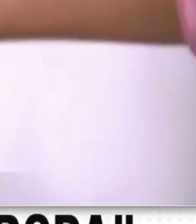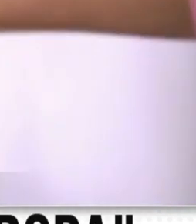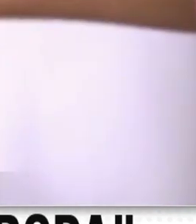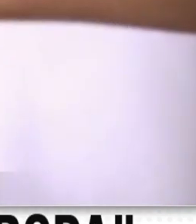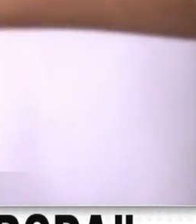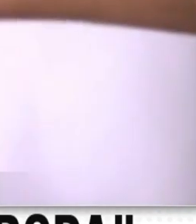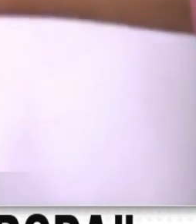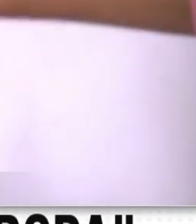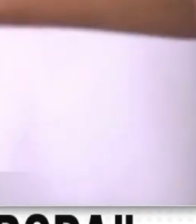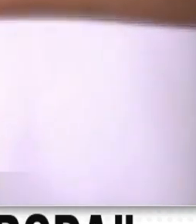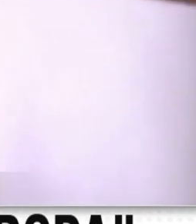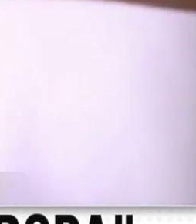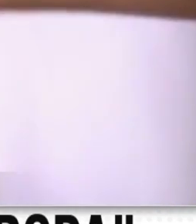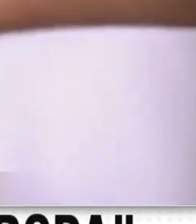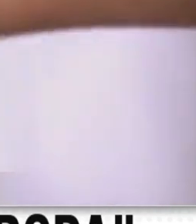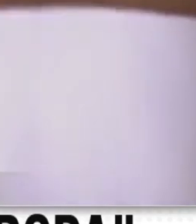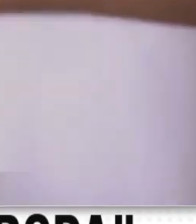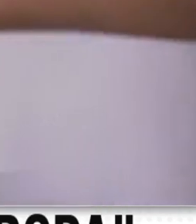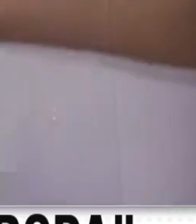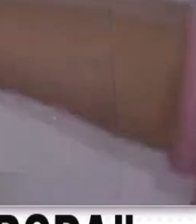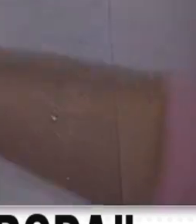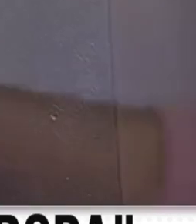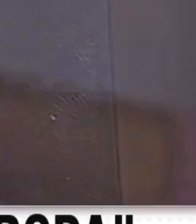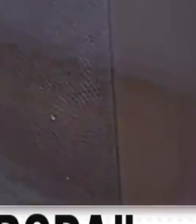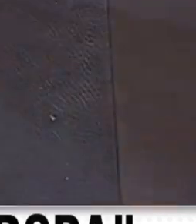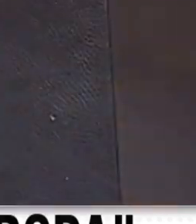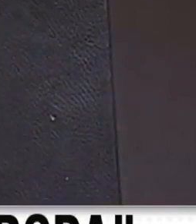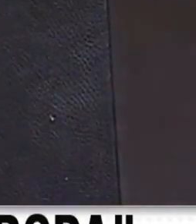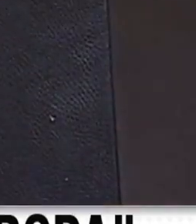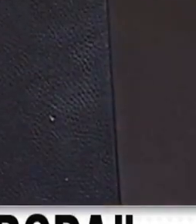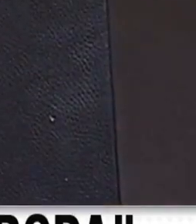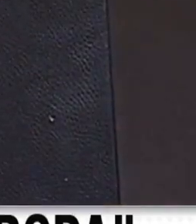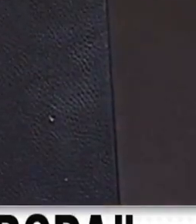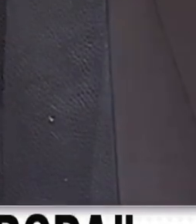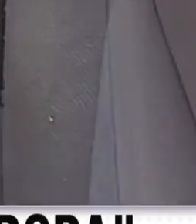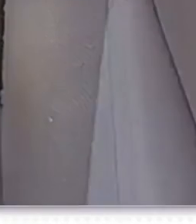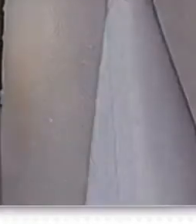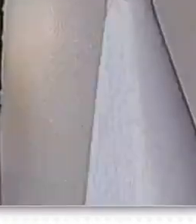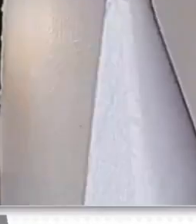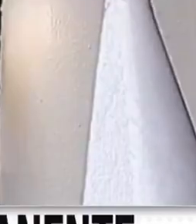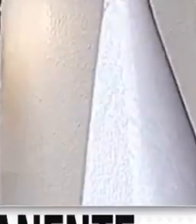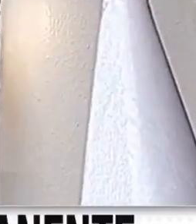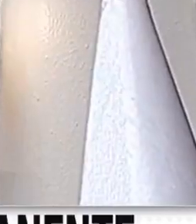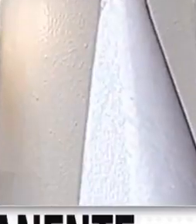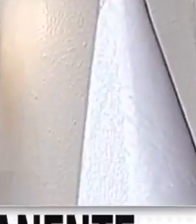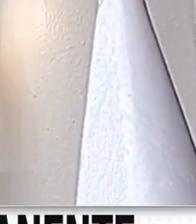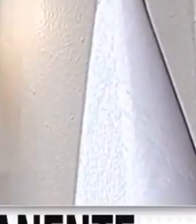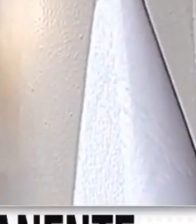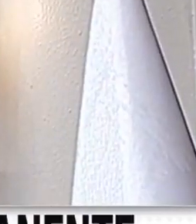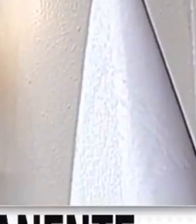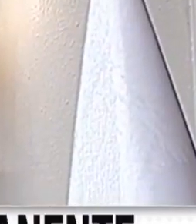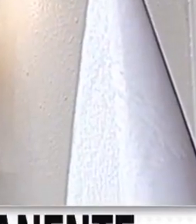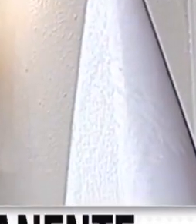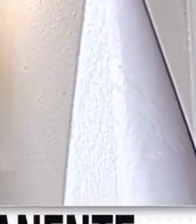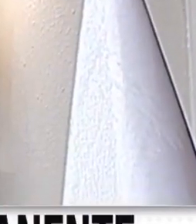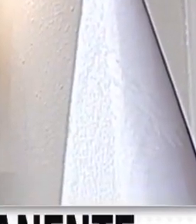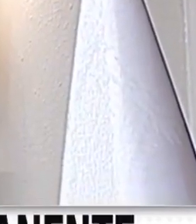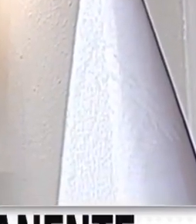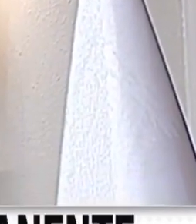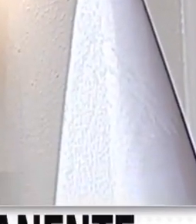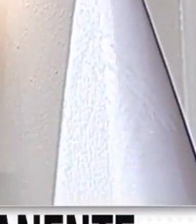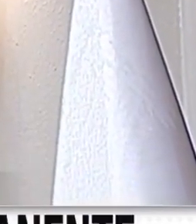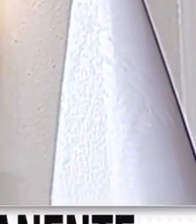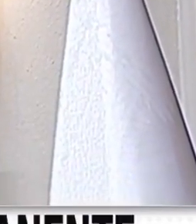Gabinete Ministerial Toquen Kirinacampi, Amtauya Paraqueja, Omar Sarnacas y Pañasataki, Aka Bolivia Marcasana,